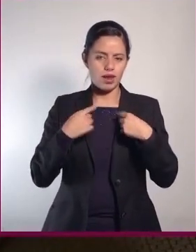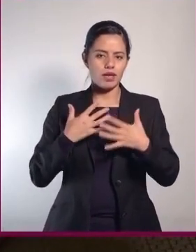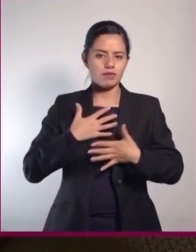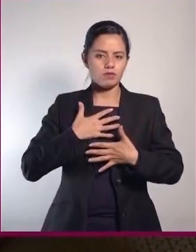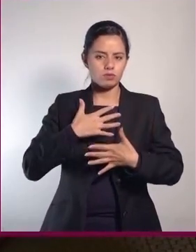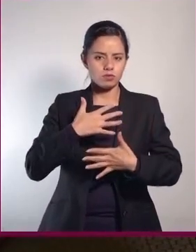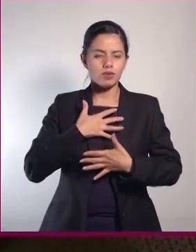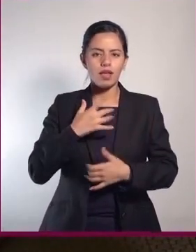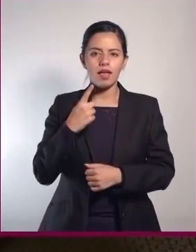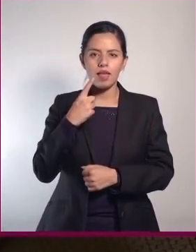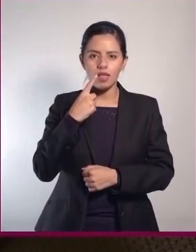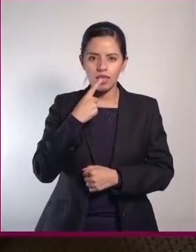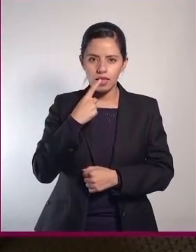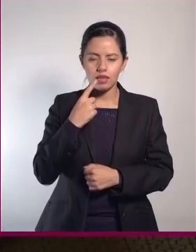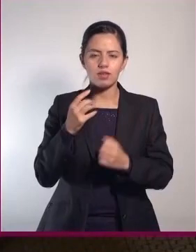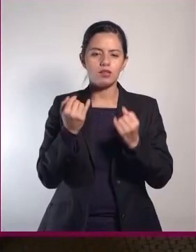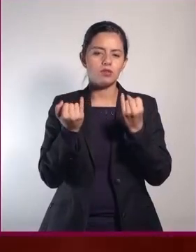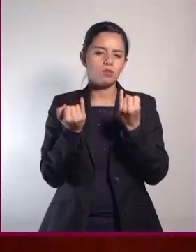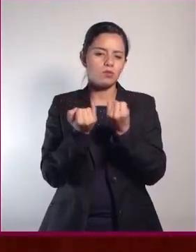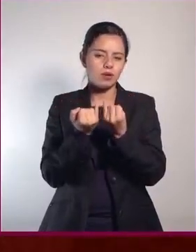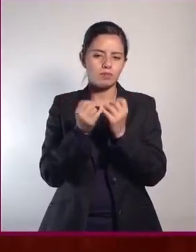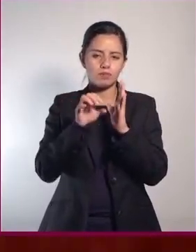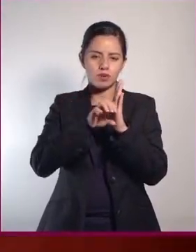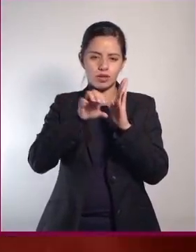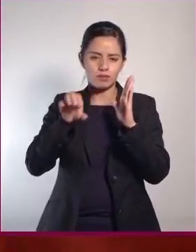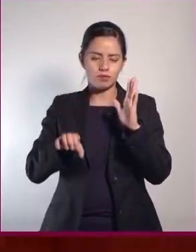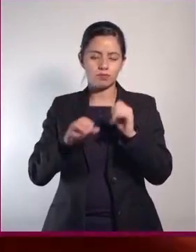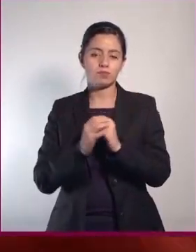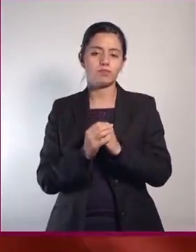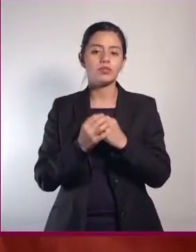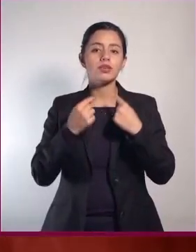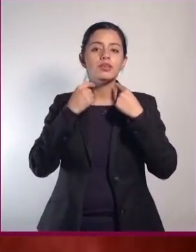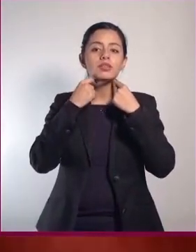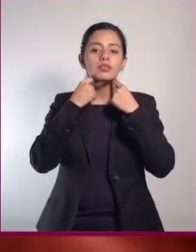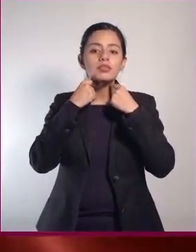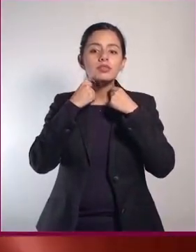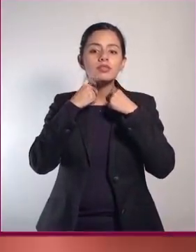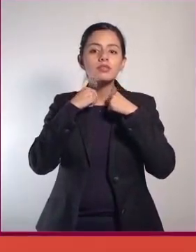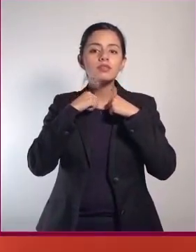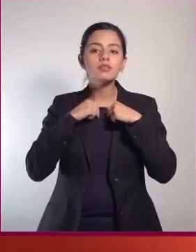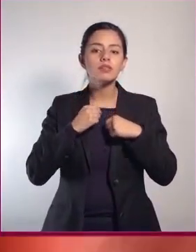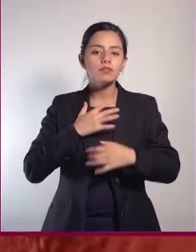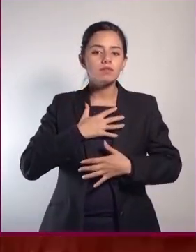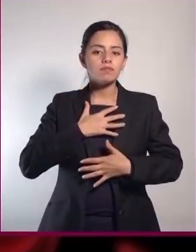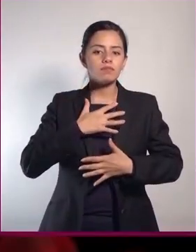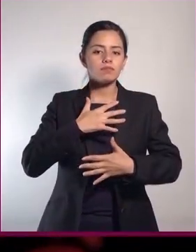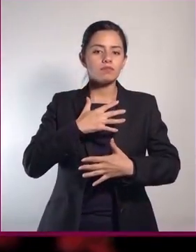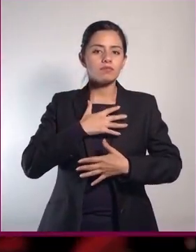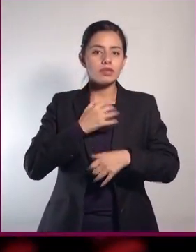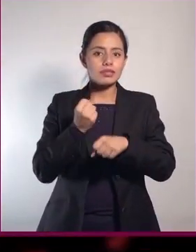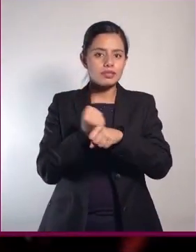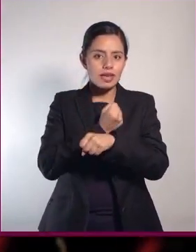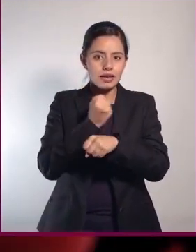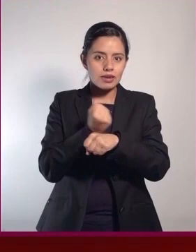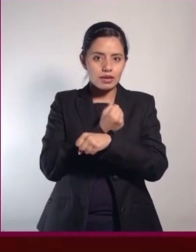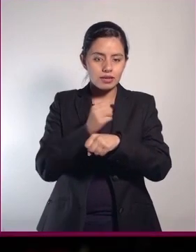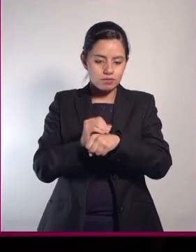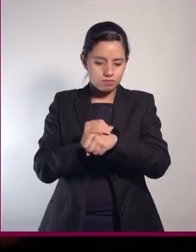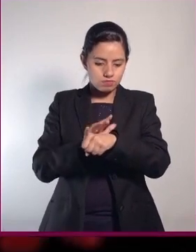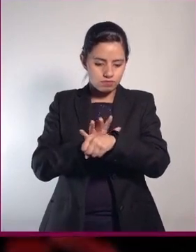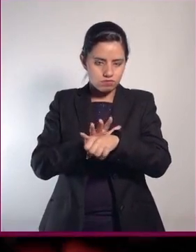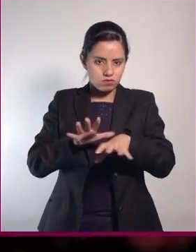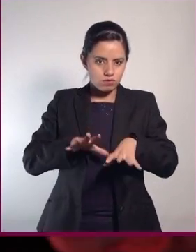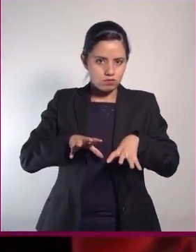y además de sitios lejanos, porque el problema es que al entrar por los pulmones se absorbe a la sangre y llega a otros órganos, y